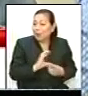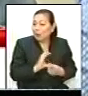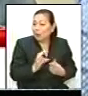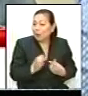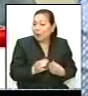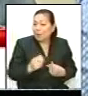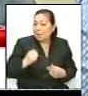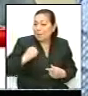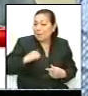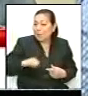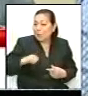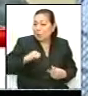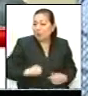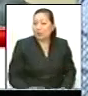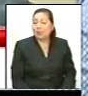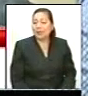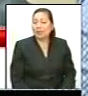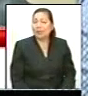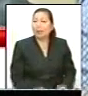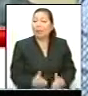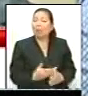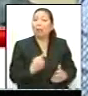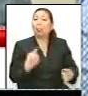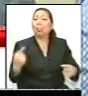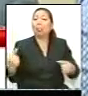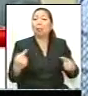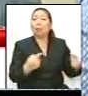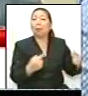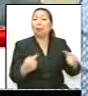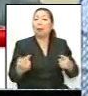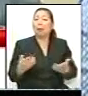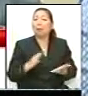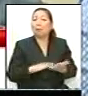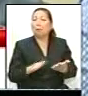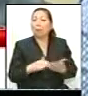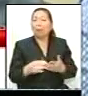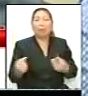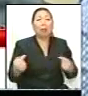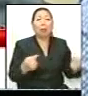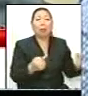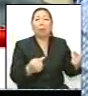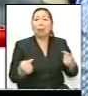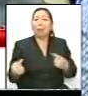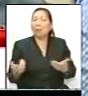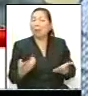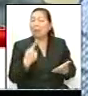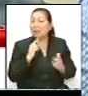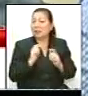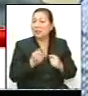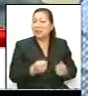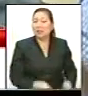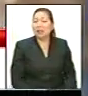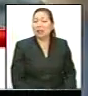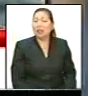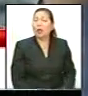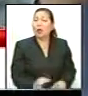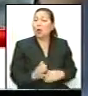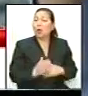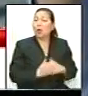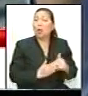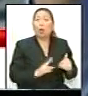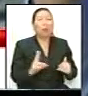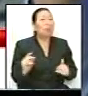de la Municipalidad. Y entre ellos se van diciendo, mira, la licencia y todos estos aspectos que se han dado para la construcción